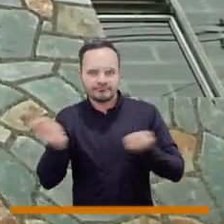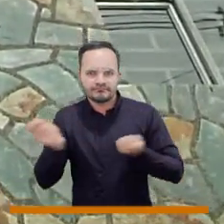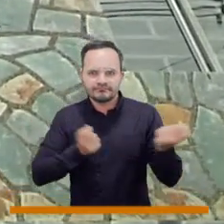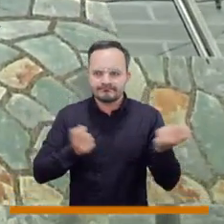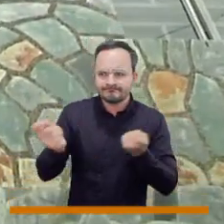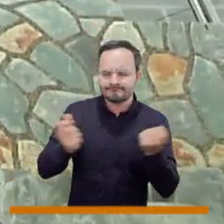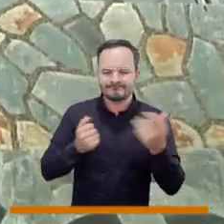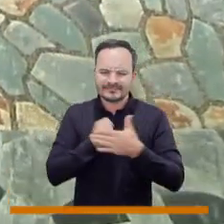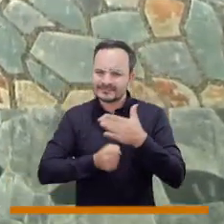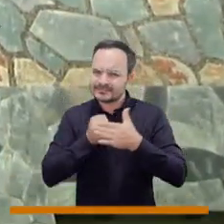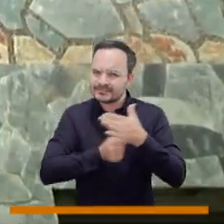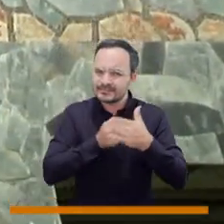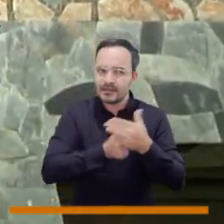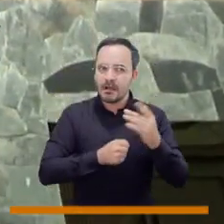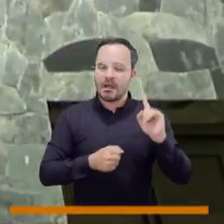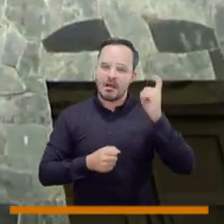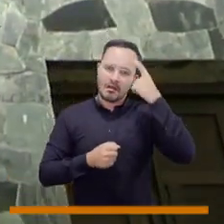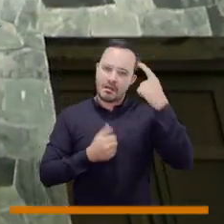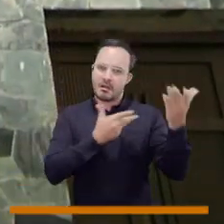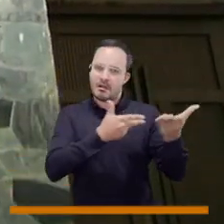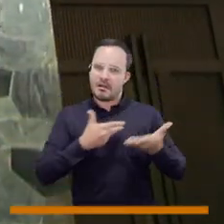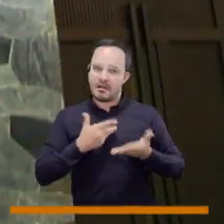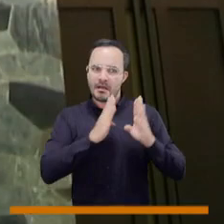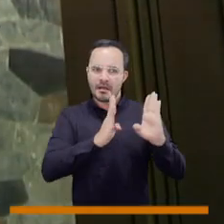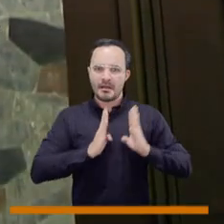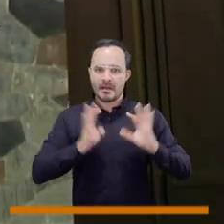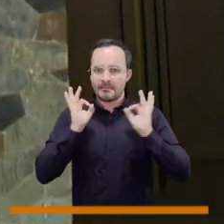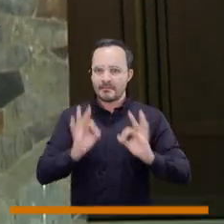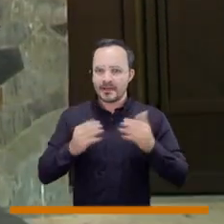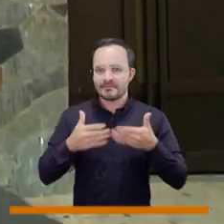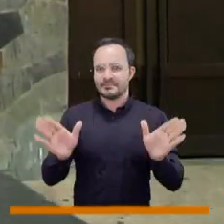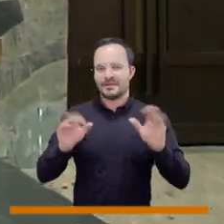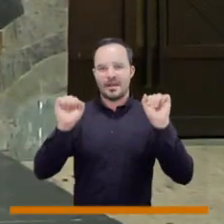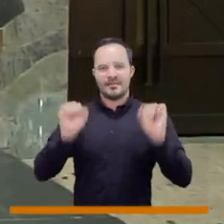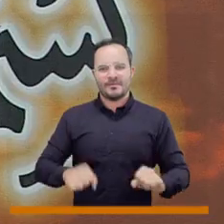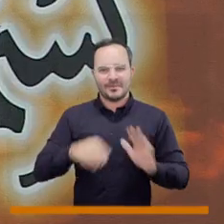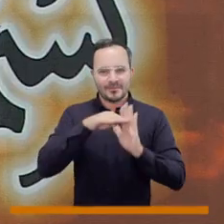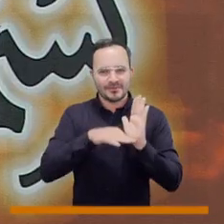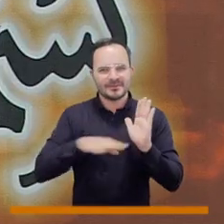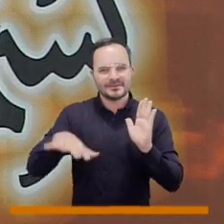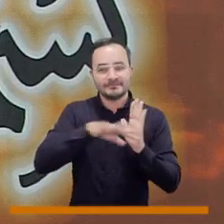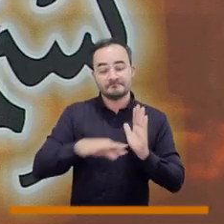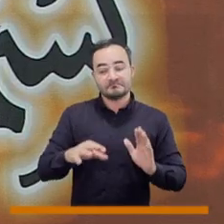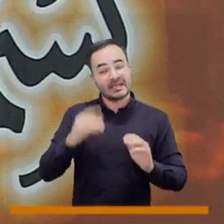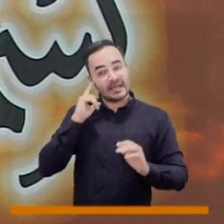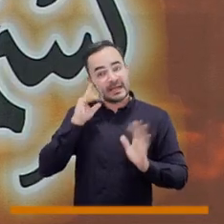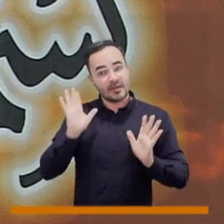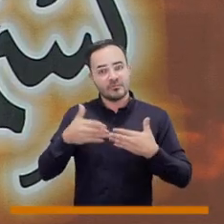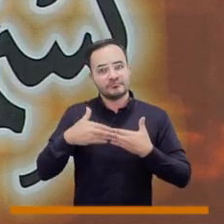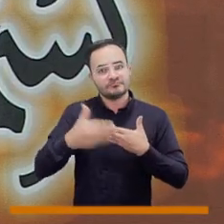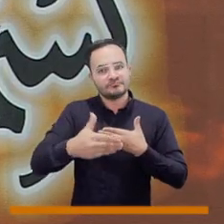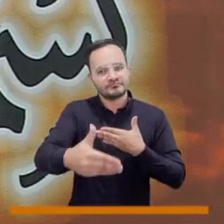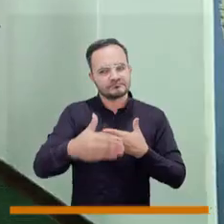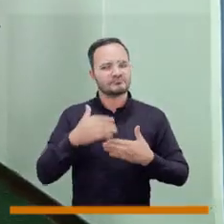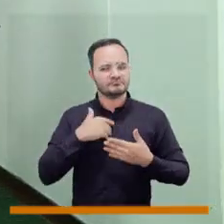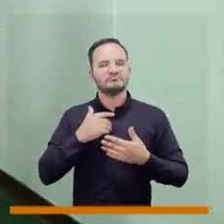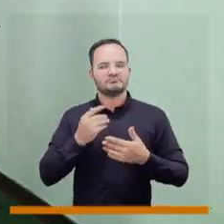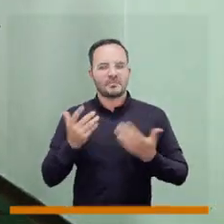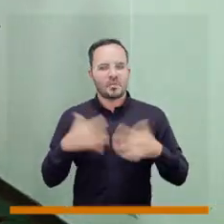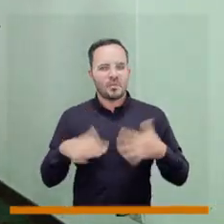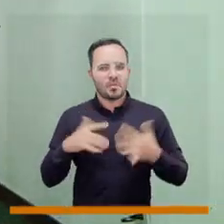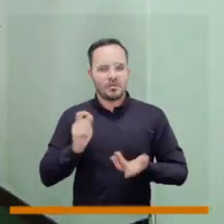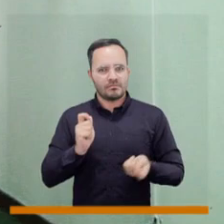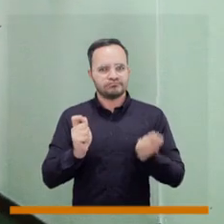pudimos sacar adelante esta política pública, y creo que en los próximos años vamos a estar viendo el